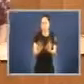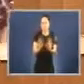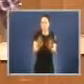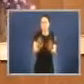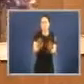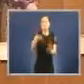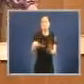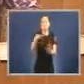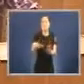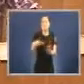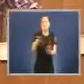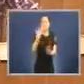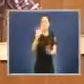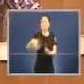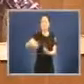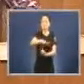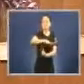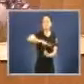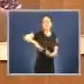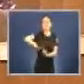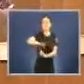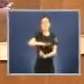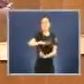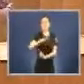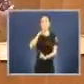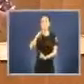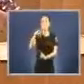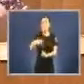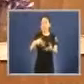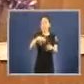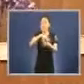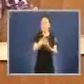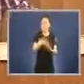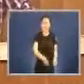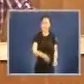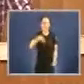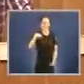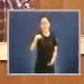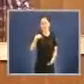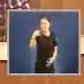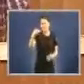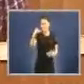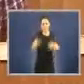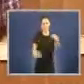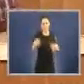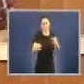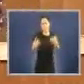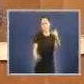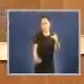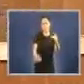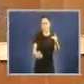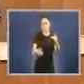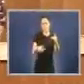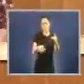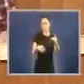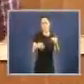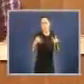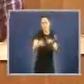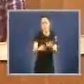concreta, pero que compre contextualizada, xa que esta situación xeral de injusticia é a suma de situacións